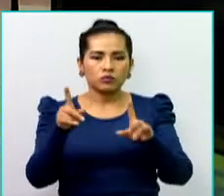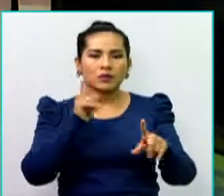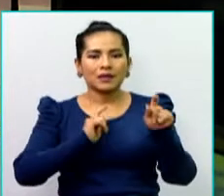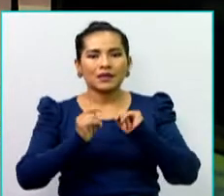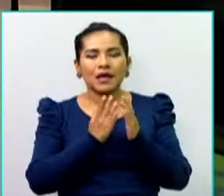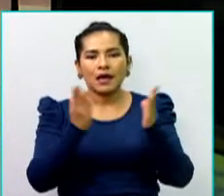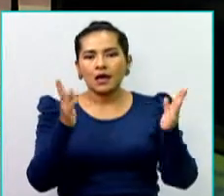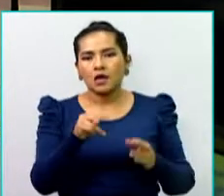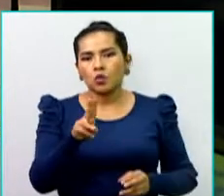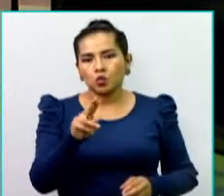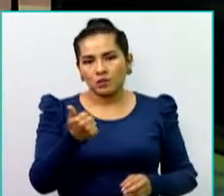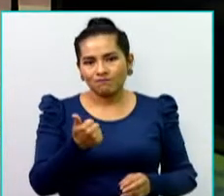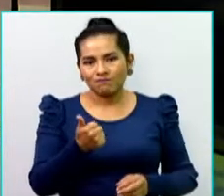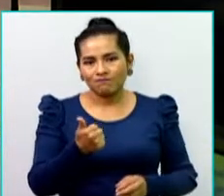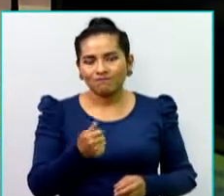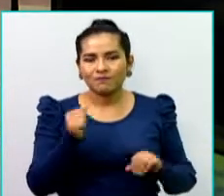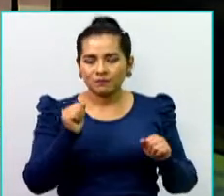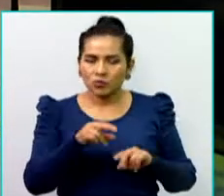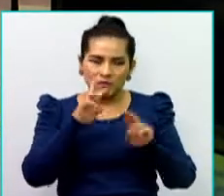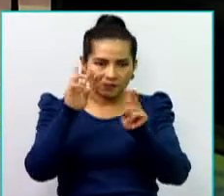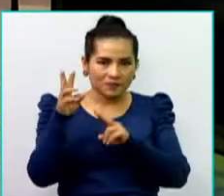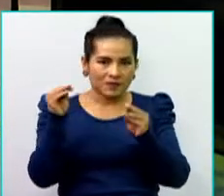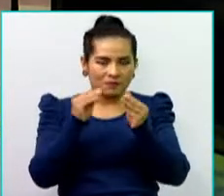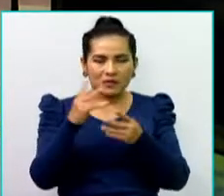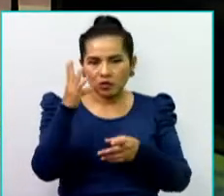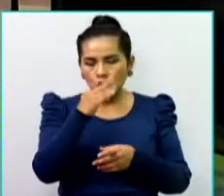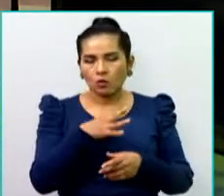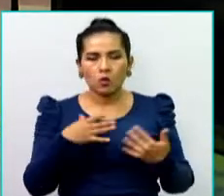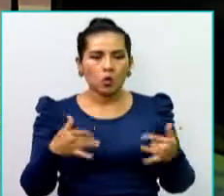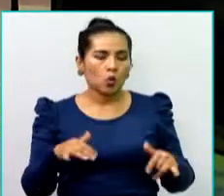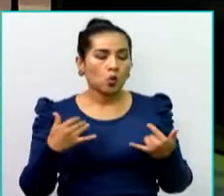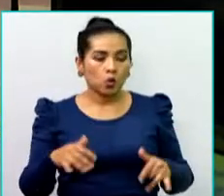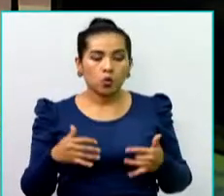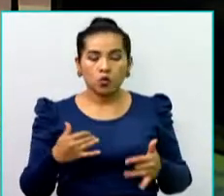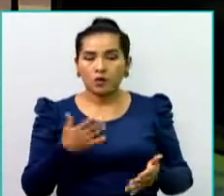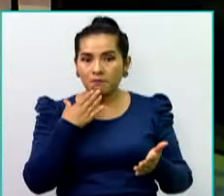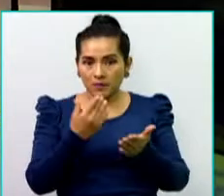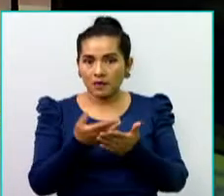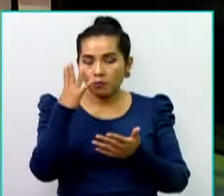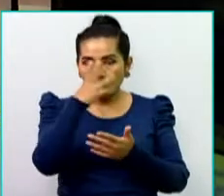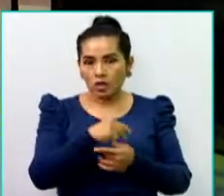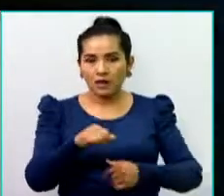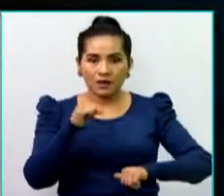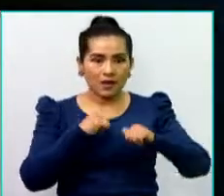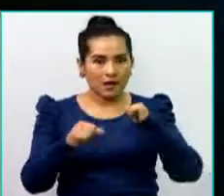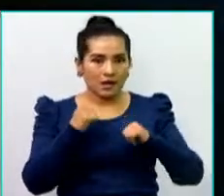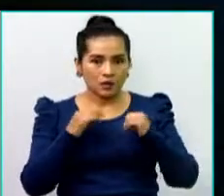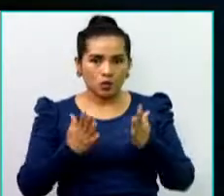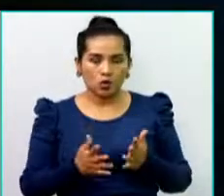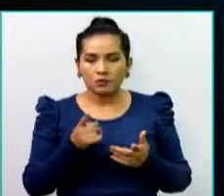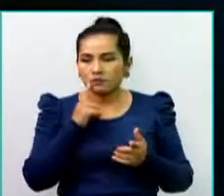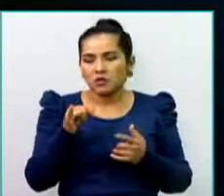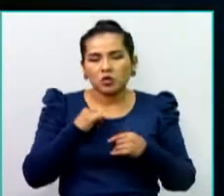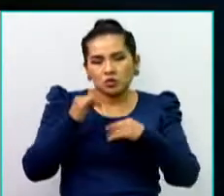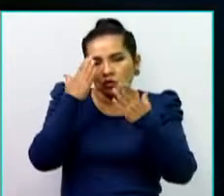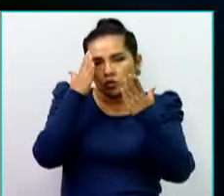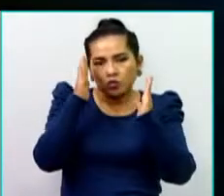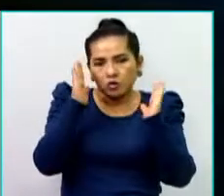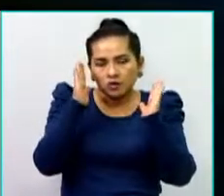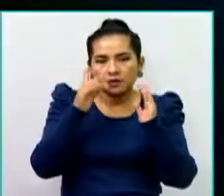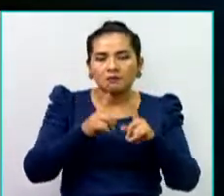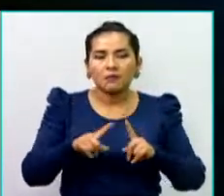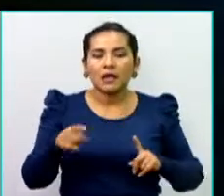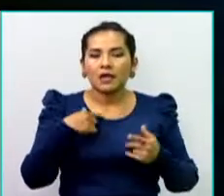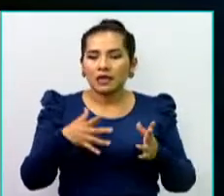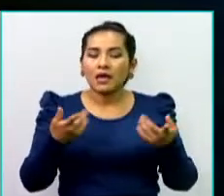muy bien. Vale la pena ver a Luigi Antezana, realmente es uno de esos actores. Es súper lindo trabajar con él también. Yo no sé esa parte, sé que